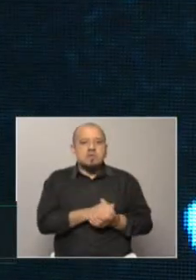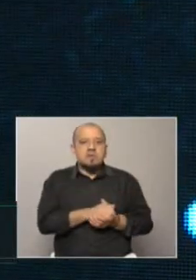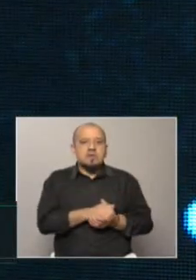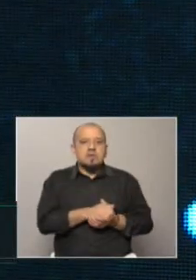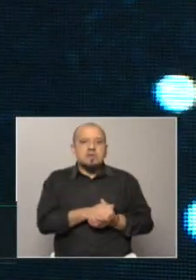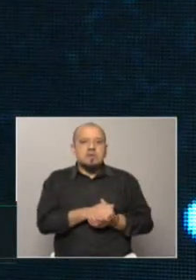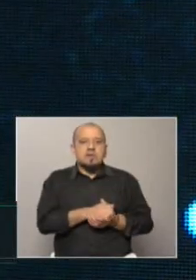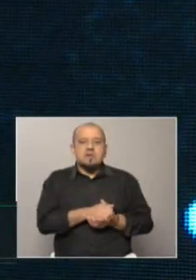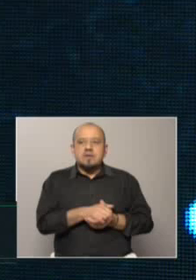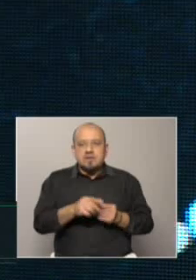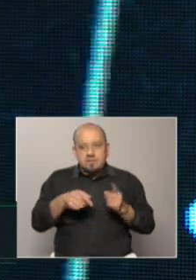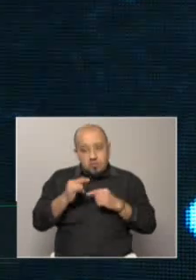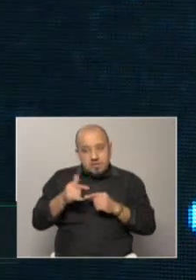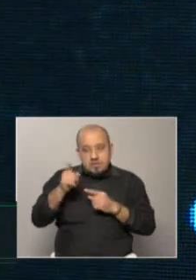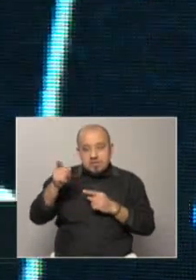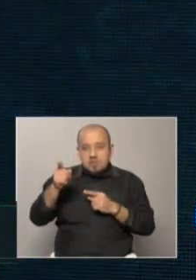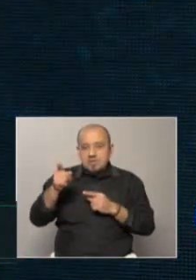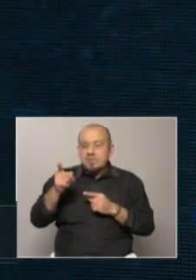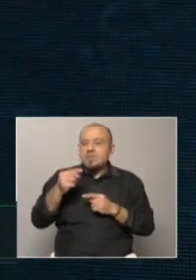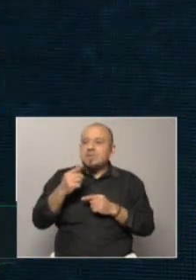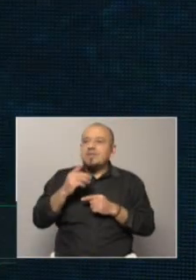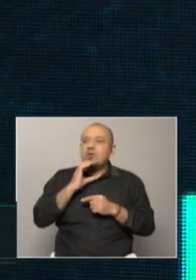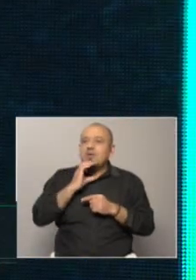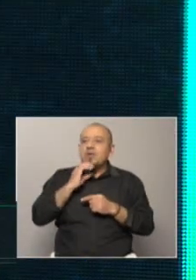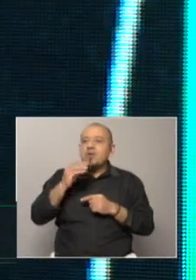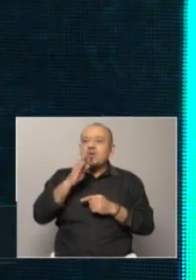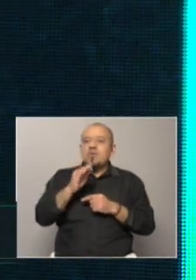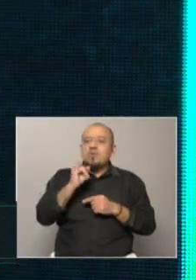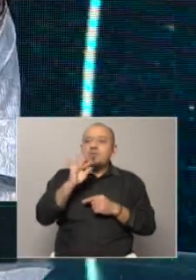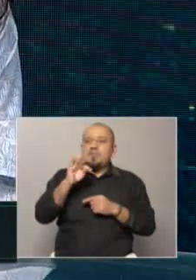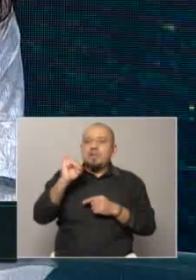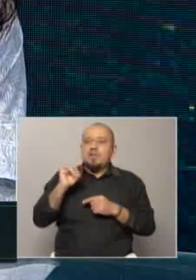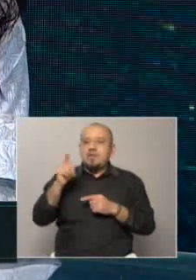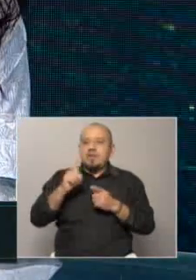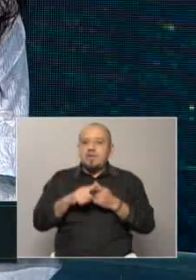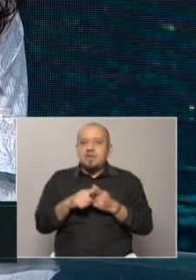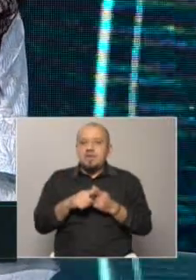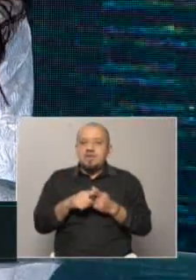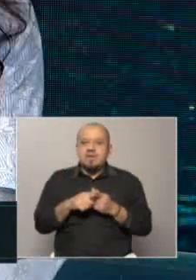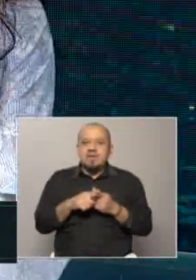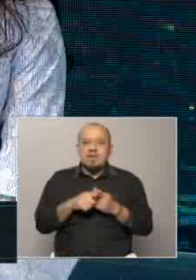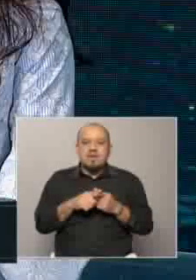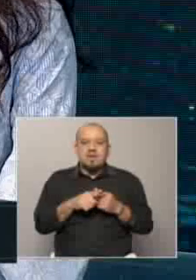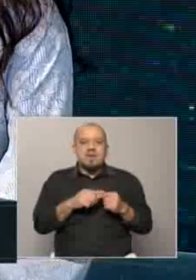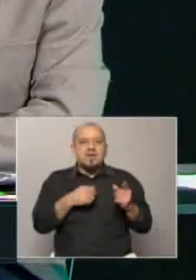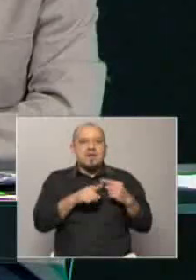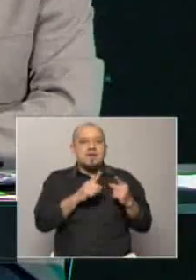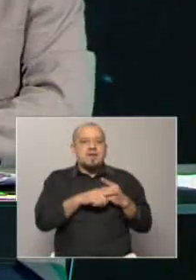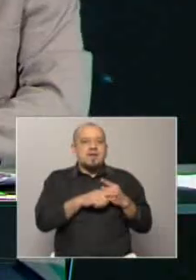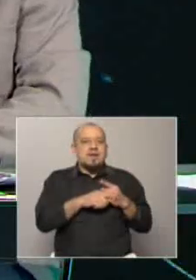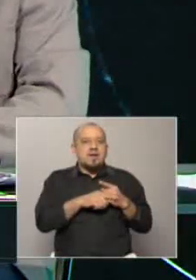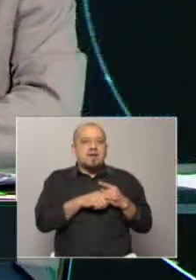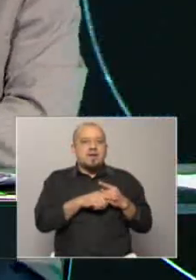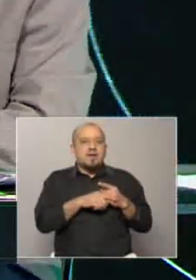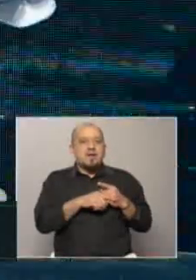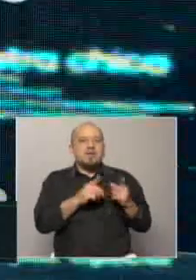Yo creo que vos tenés una anécdota simpática con Pity Álvarez. Sí, claro. Sí, ay, sí. Pity Álvarez, por Dios. Por favor. Sí, sí. Es, no sé si se puede contar la